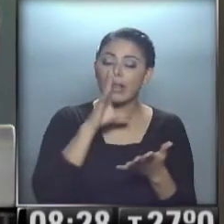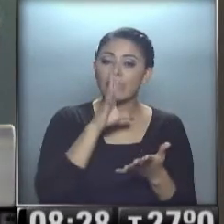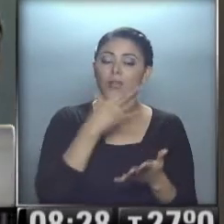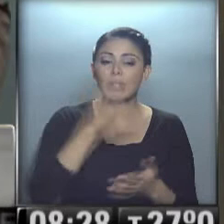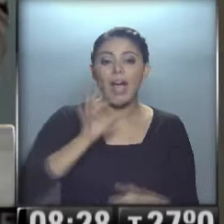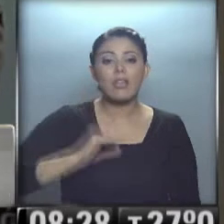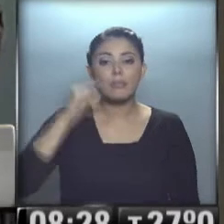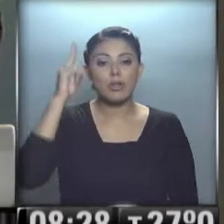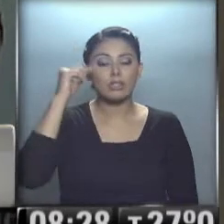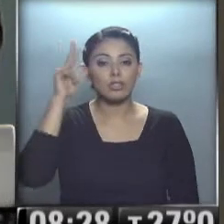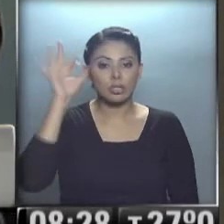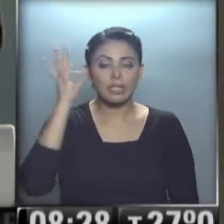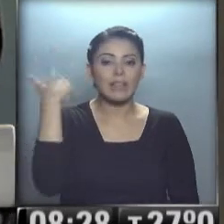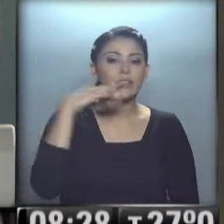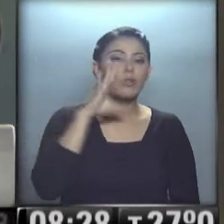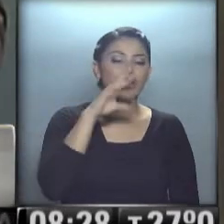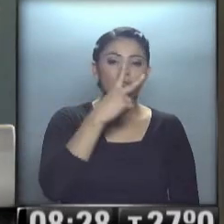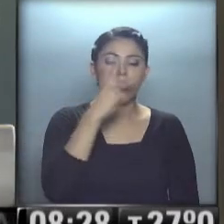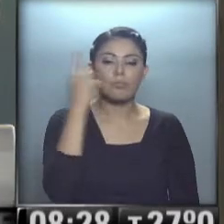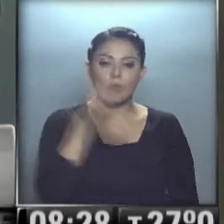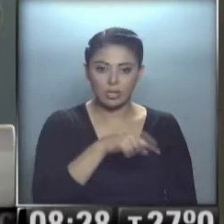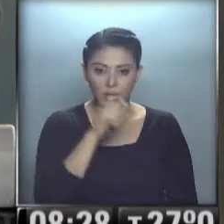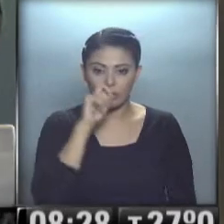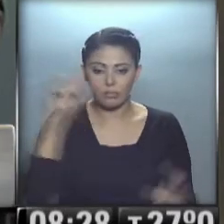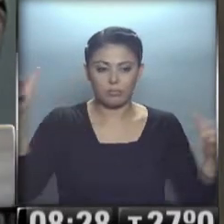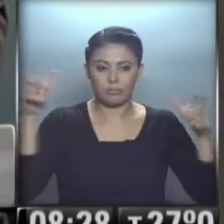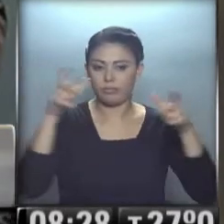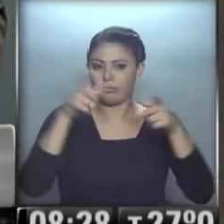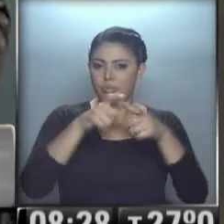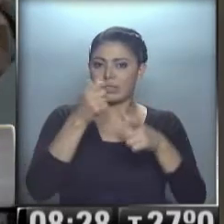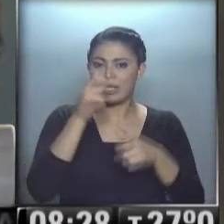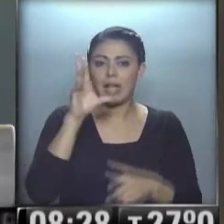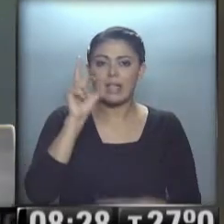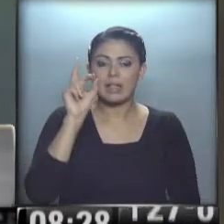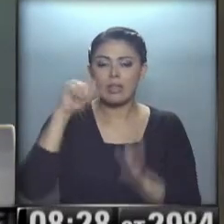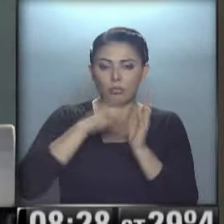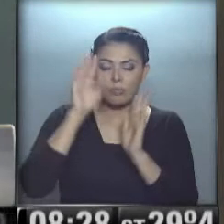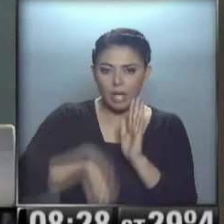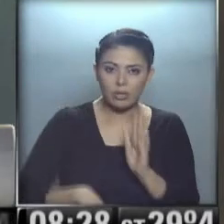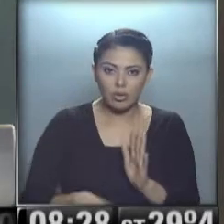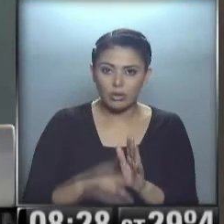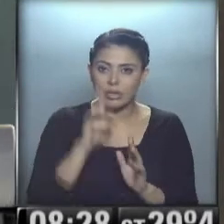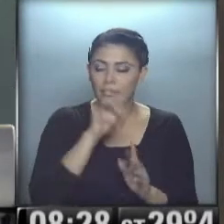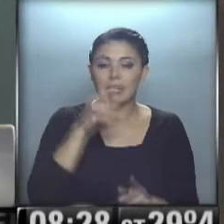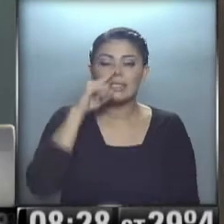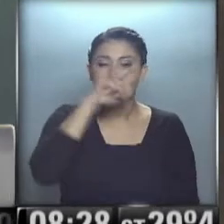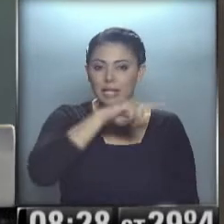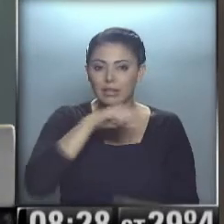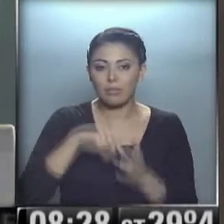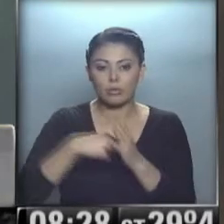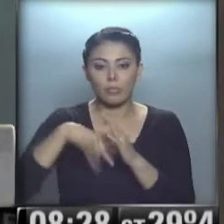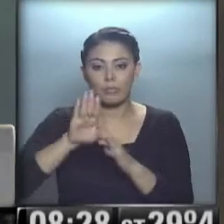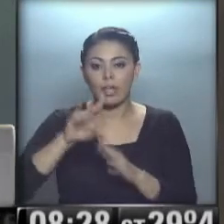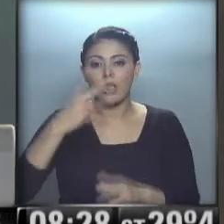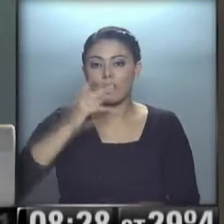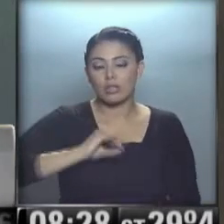el año 1980, 52%, o sea, una reducción de prácticamente 30 puntos y una tendencia de 7 puntos en los próximos 2 años